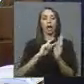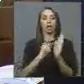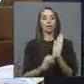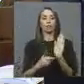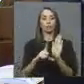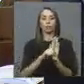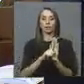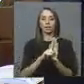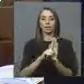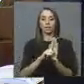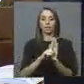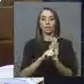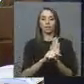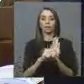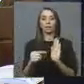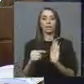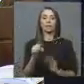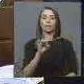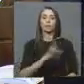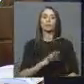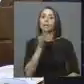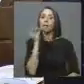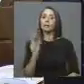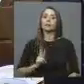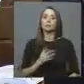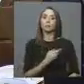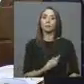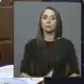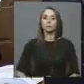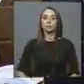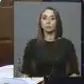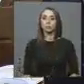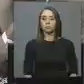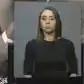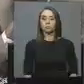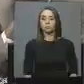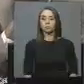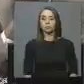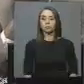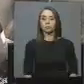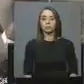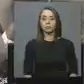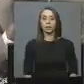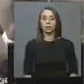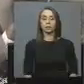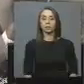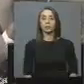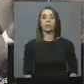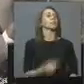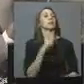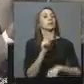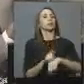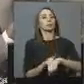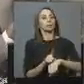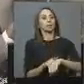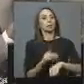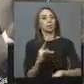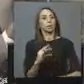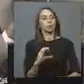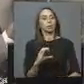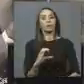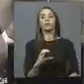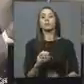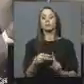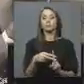que va a ser negativa para Chile he dicho señor presidente gracias diputado Melero en el tiempo de la democracia cristiana